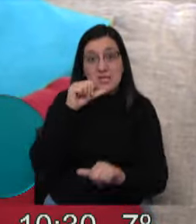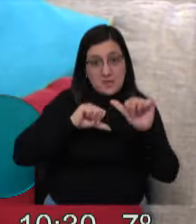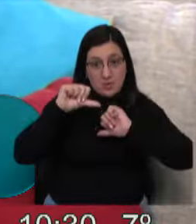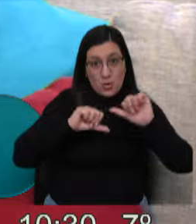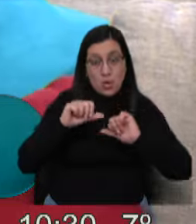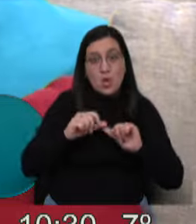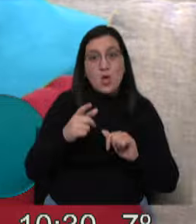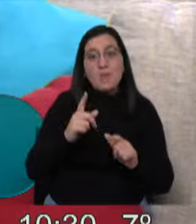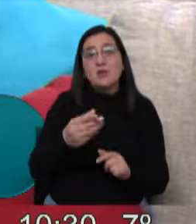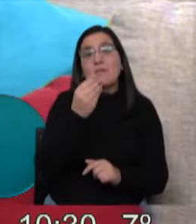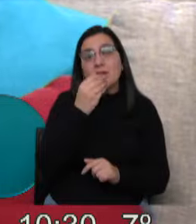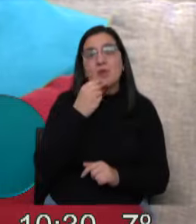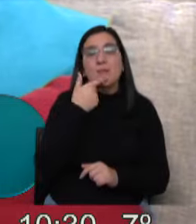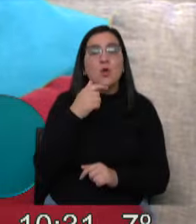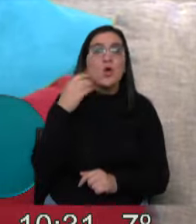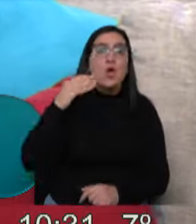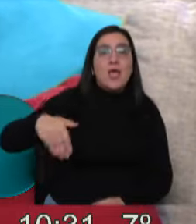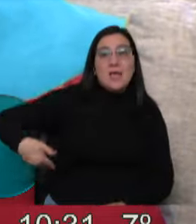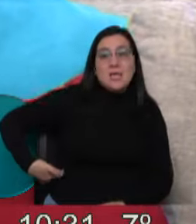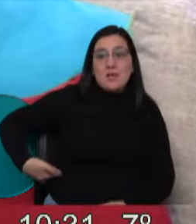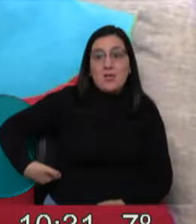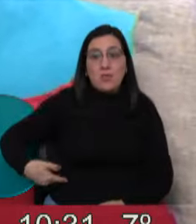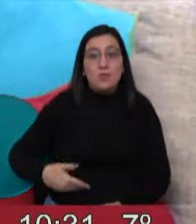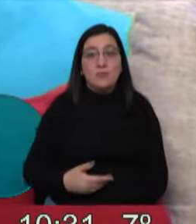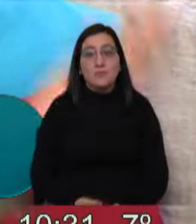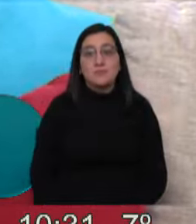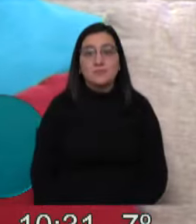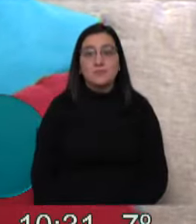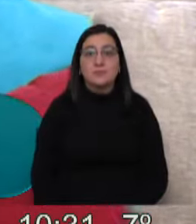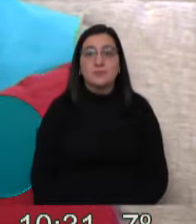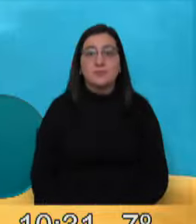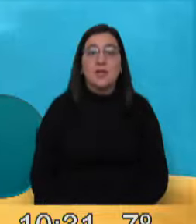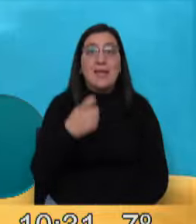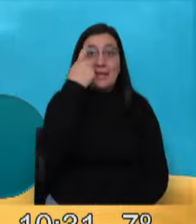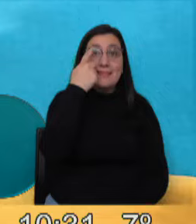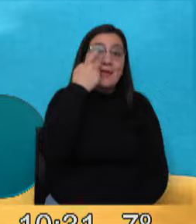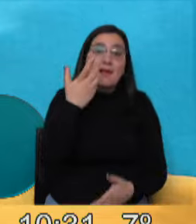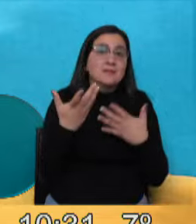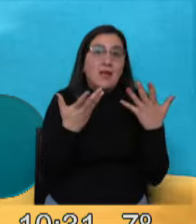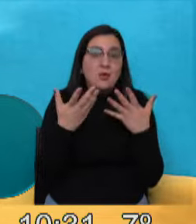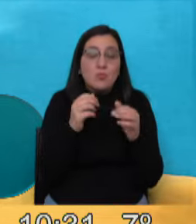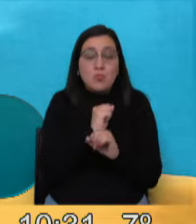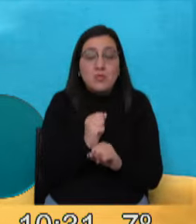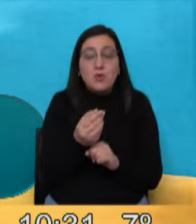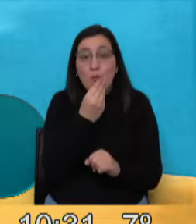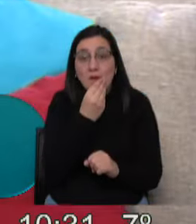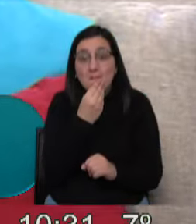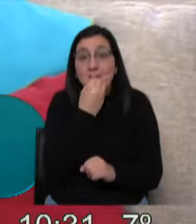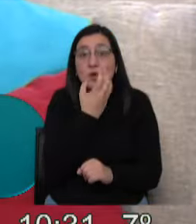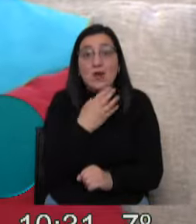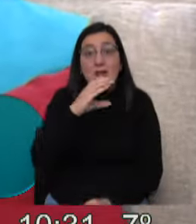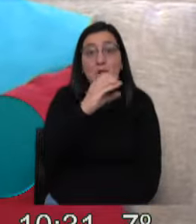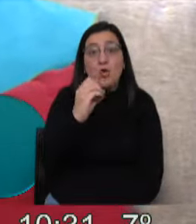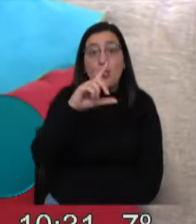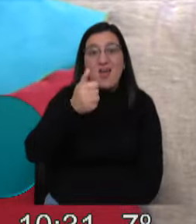aparte comete un churrasquito de hígado, que es espantoso, pero que tiene muchísimo hierro. Lentejas, no sé. ¿Hay algo así que vos puedas decir que el colágeno